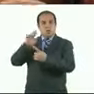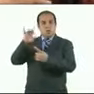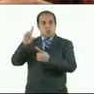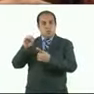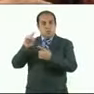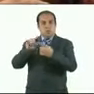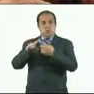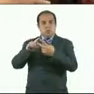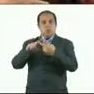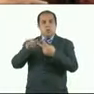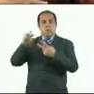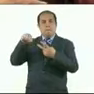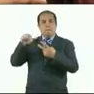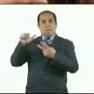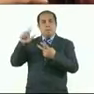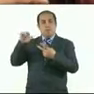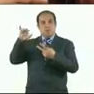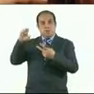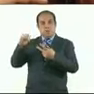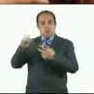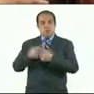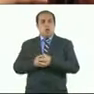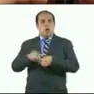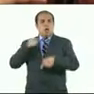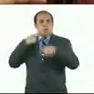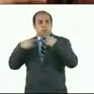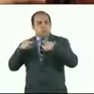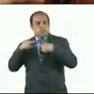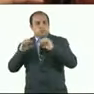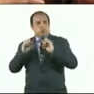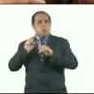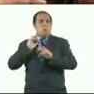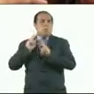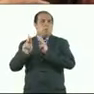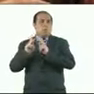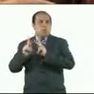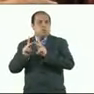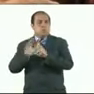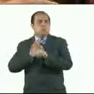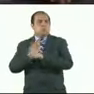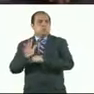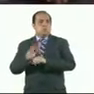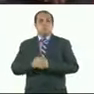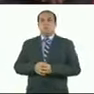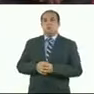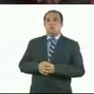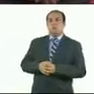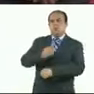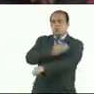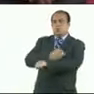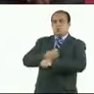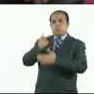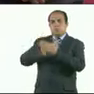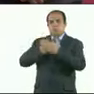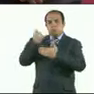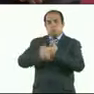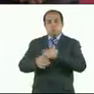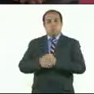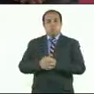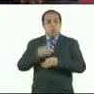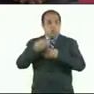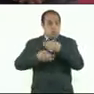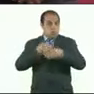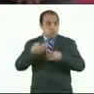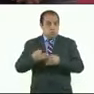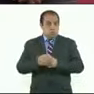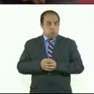Ebrard, ha intercambiado algunos comentarios con ellos. ¿Qué es lo que han platicado, si es que han platicado? Son compañeros del proyecto y con todos